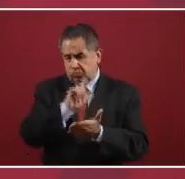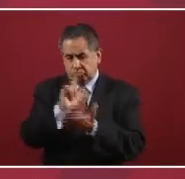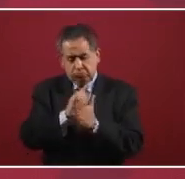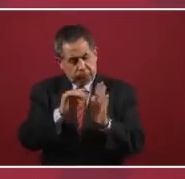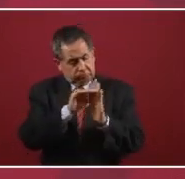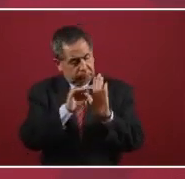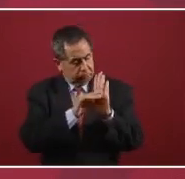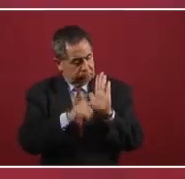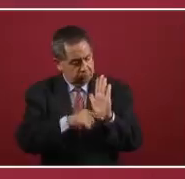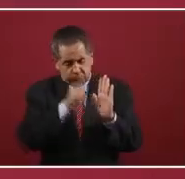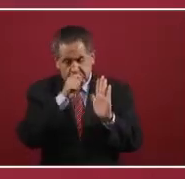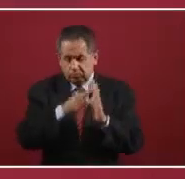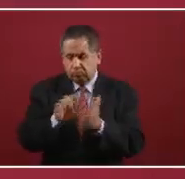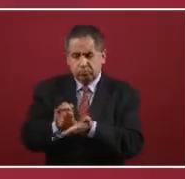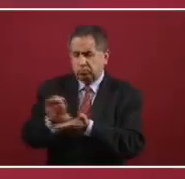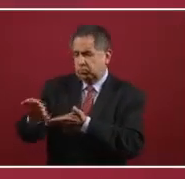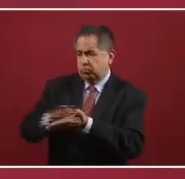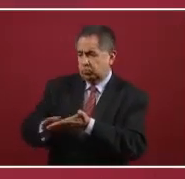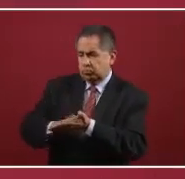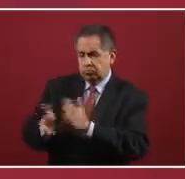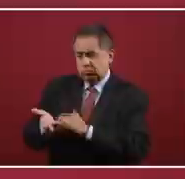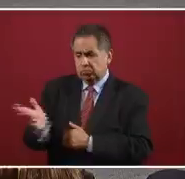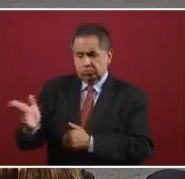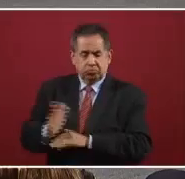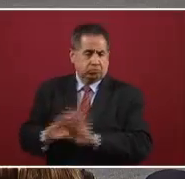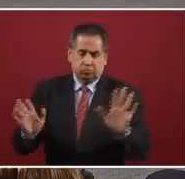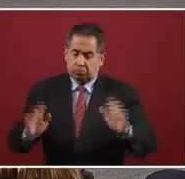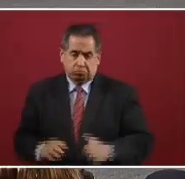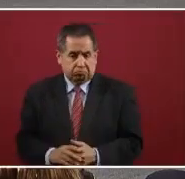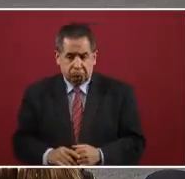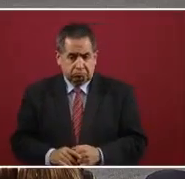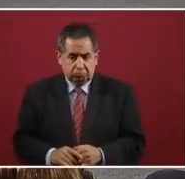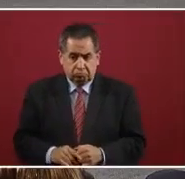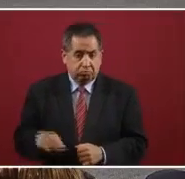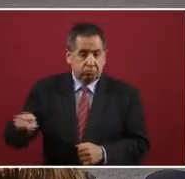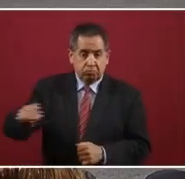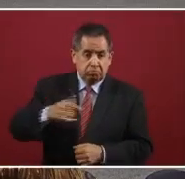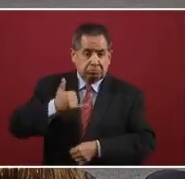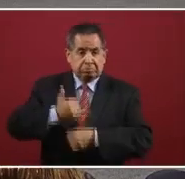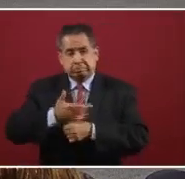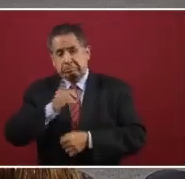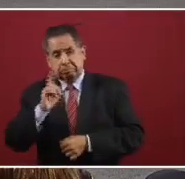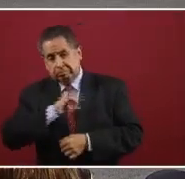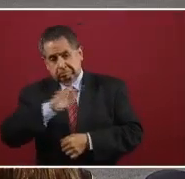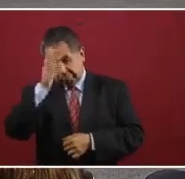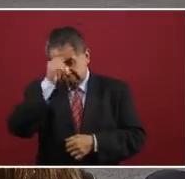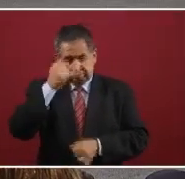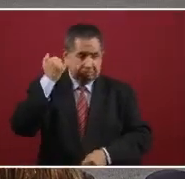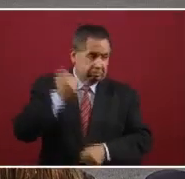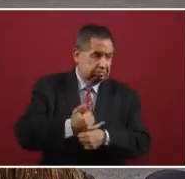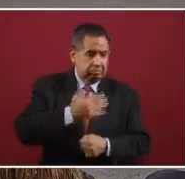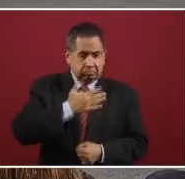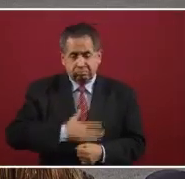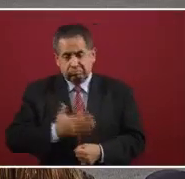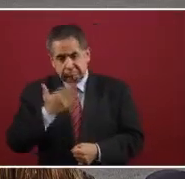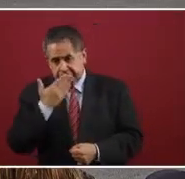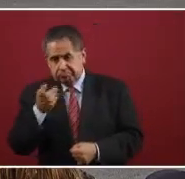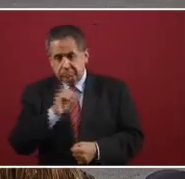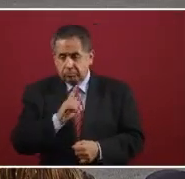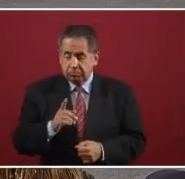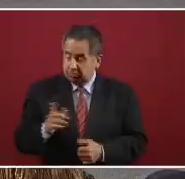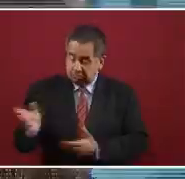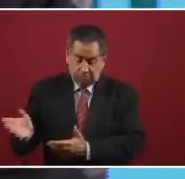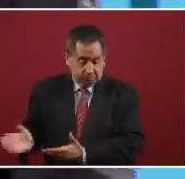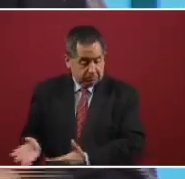ley, liquidarlos. Pero si están inconformes y consideran que no fue